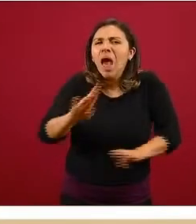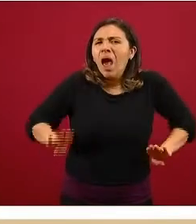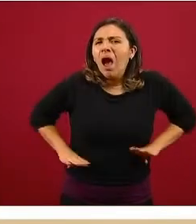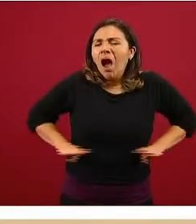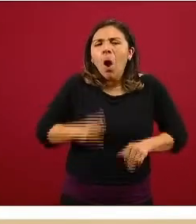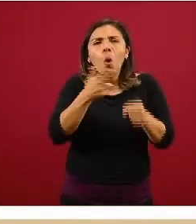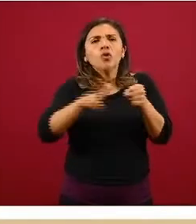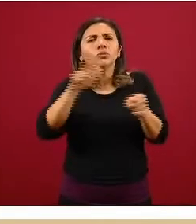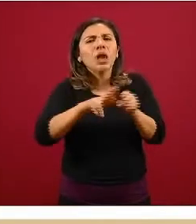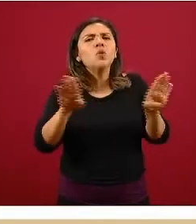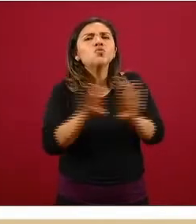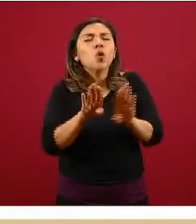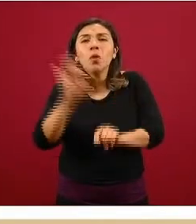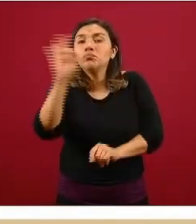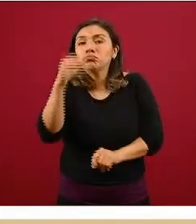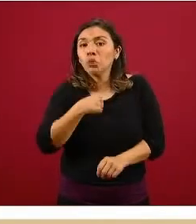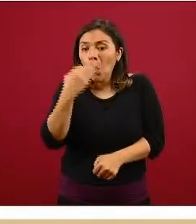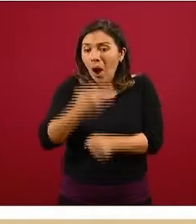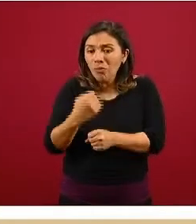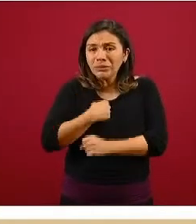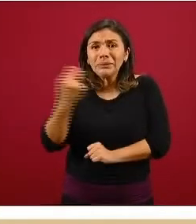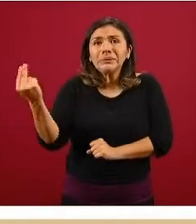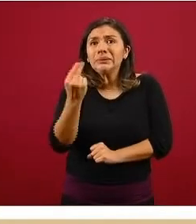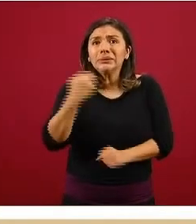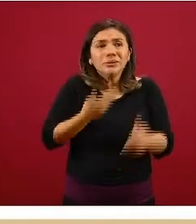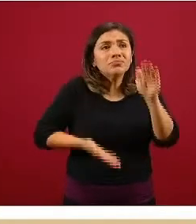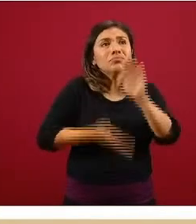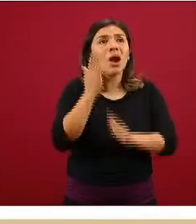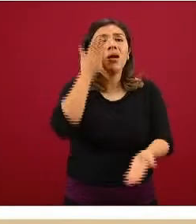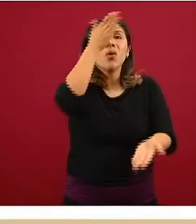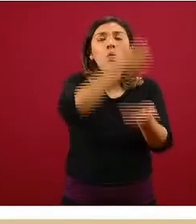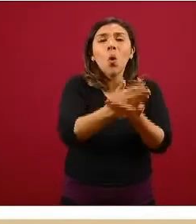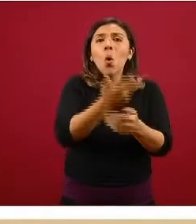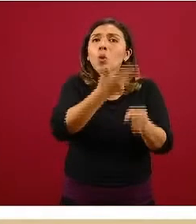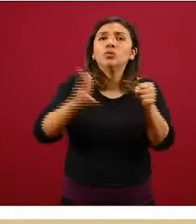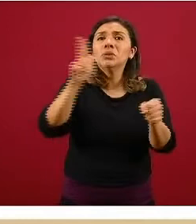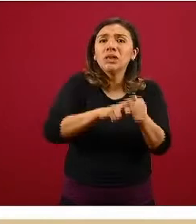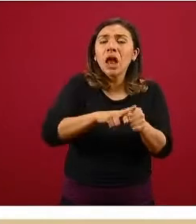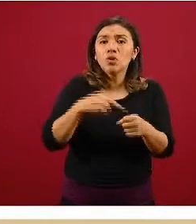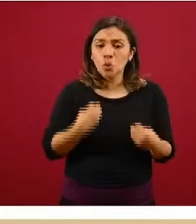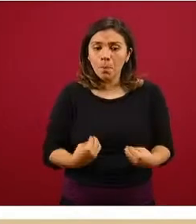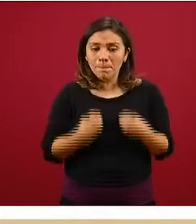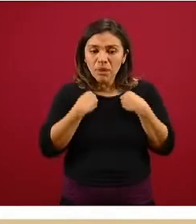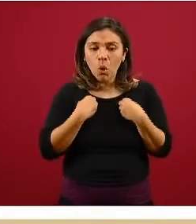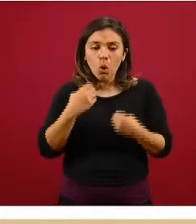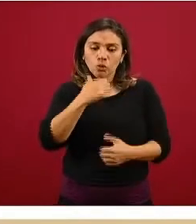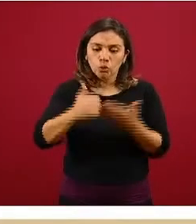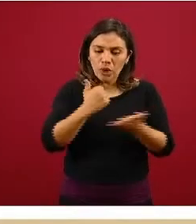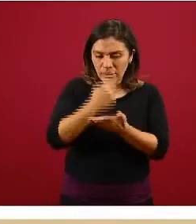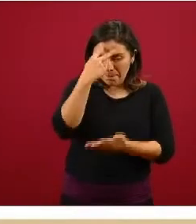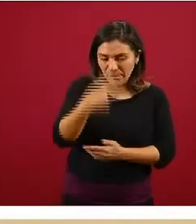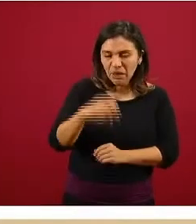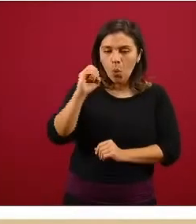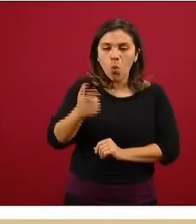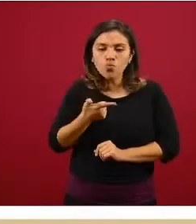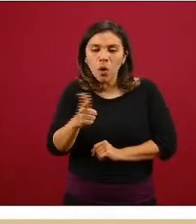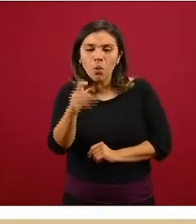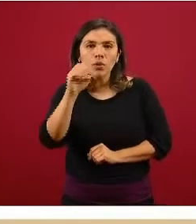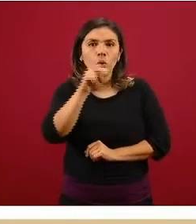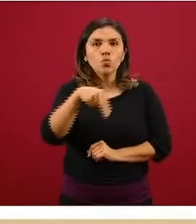la ocupación hospitalaria? Si yo requiriera una cama y yo vivo en la Ciudad de México o en el estado de Guanajuato o en el estado de Nuevo